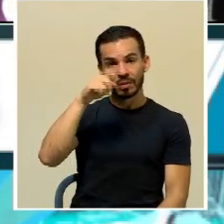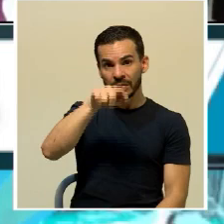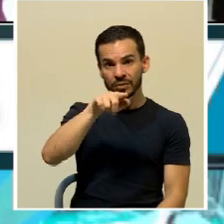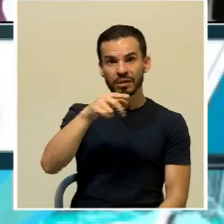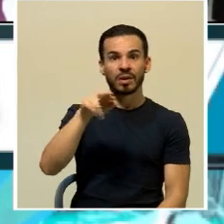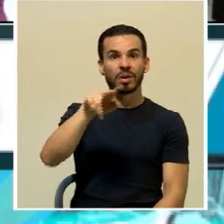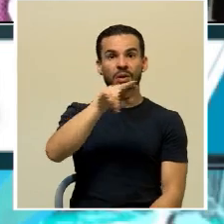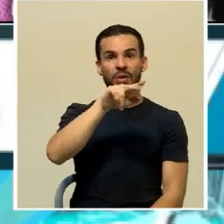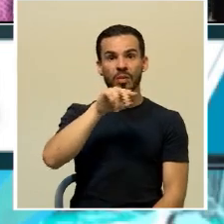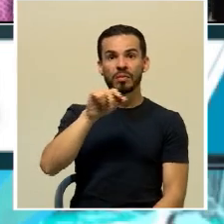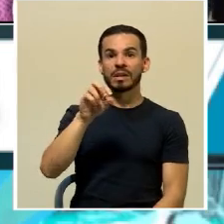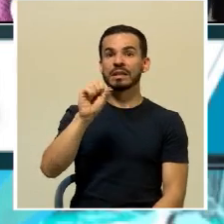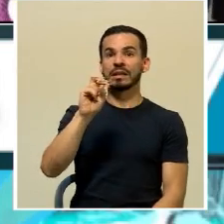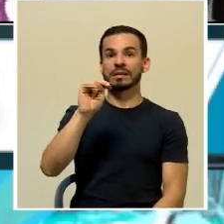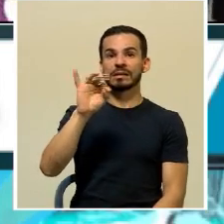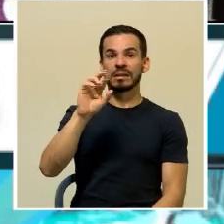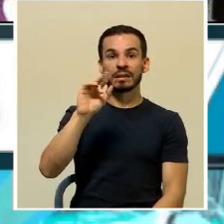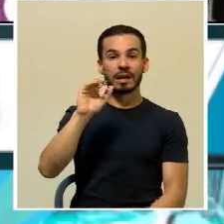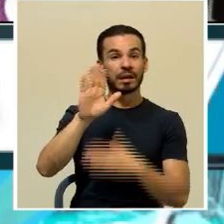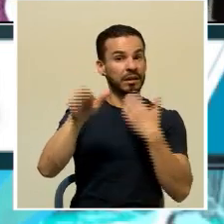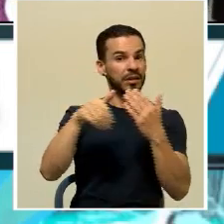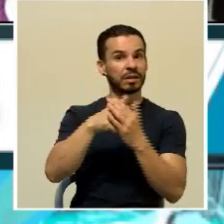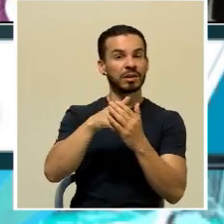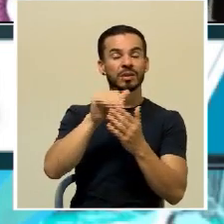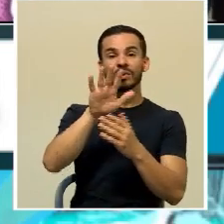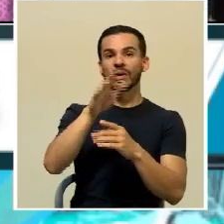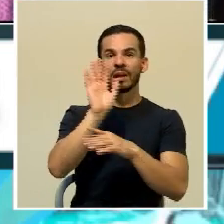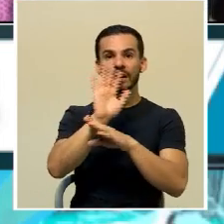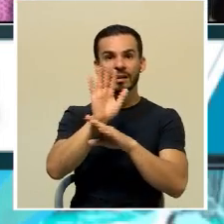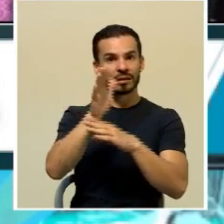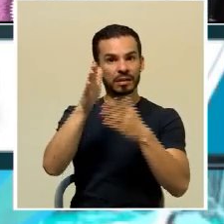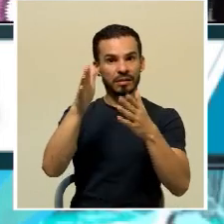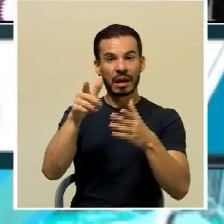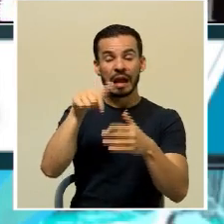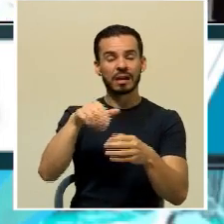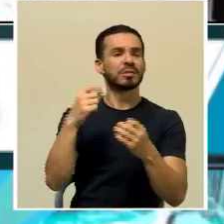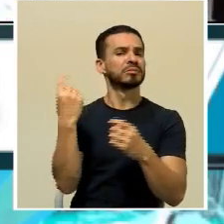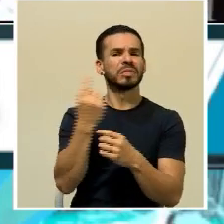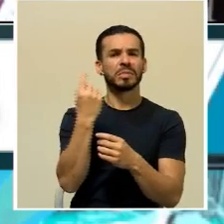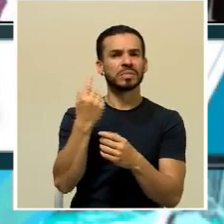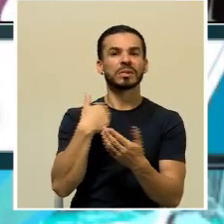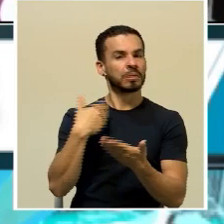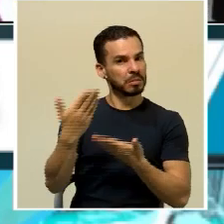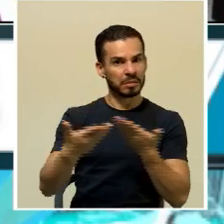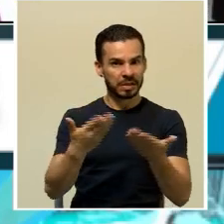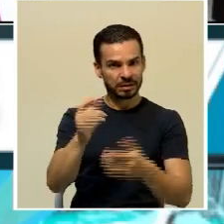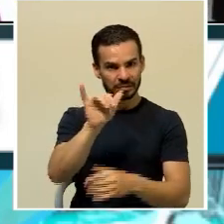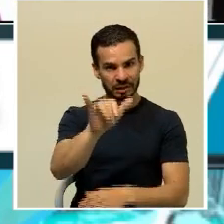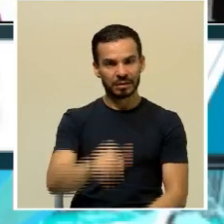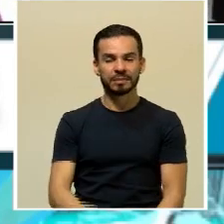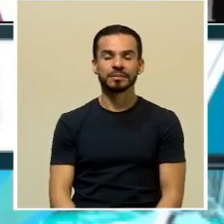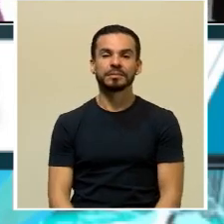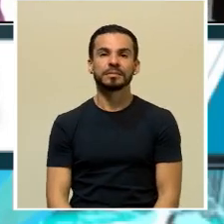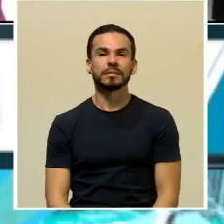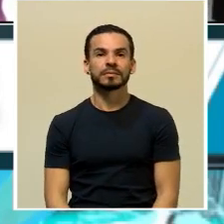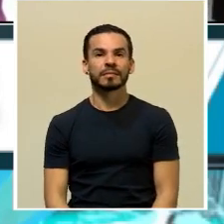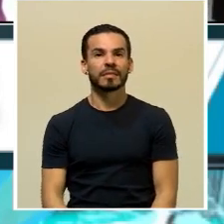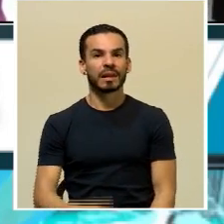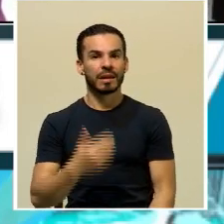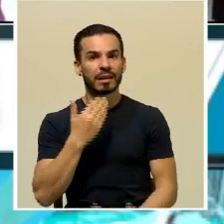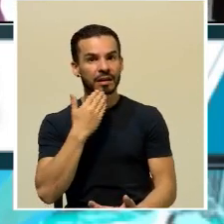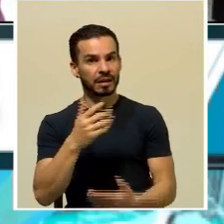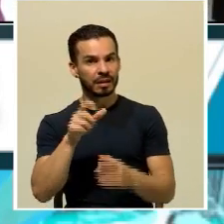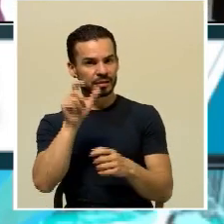para los compañeros de CINAR, Canal 3 y para toda su estimable teleaudiencia y aquí, como siempre, para servirles. Muchas gracias, don